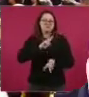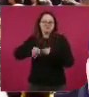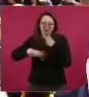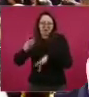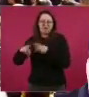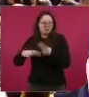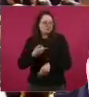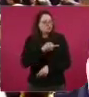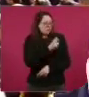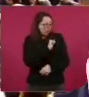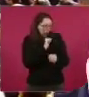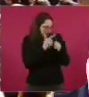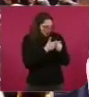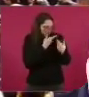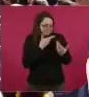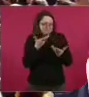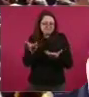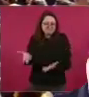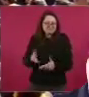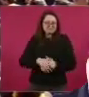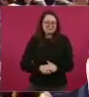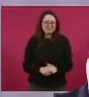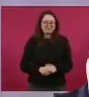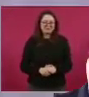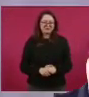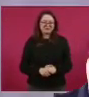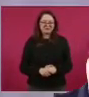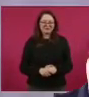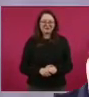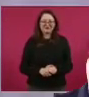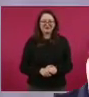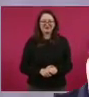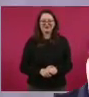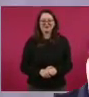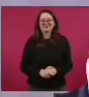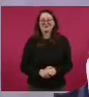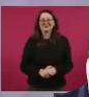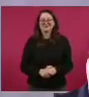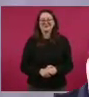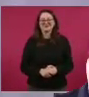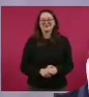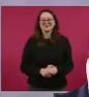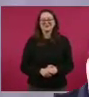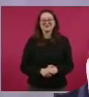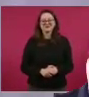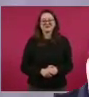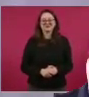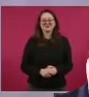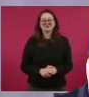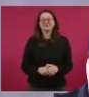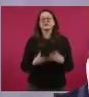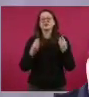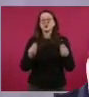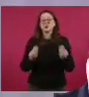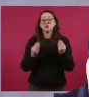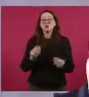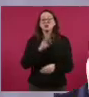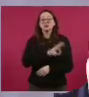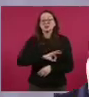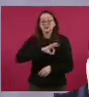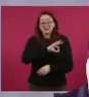Muy de la política. Muchas felicidades a todos